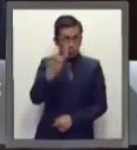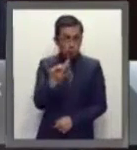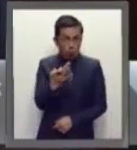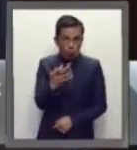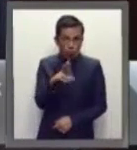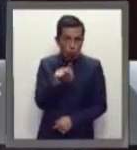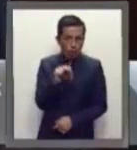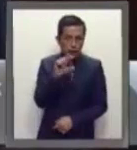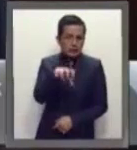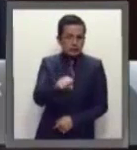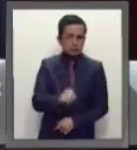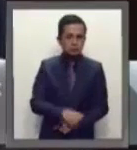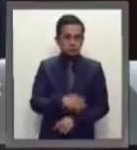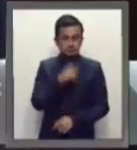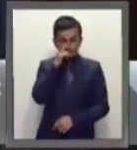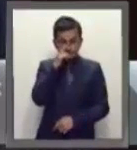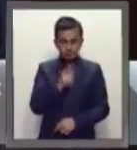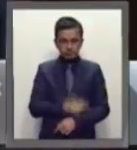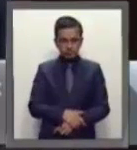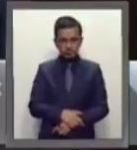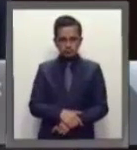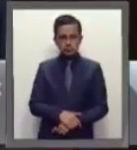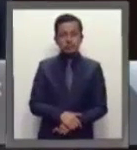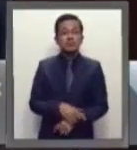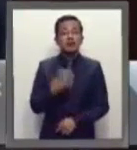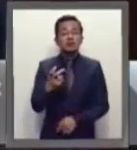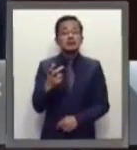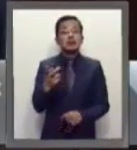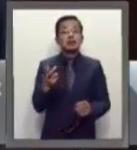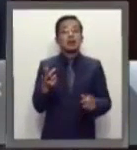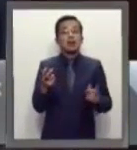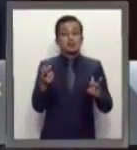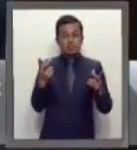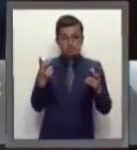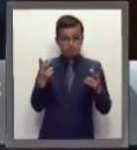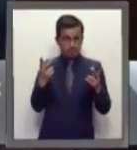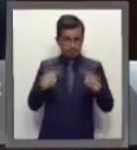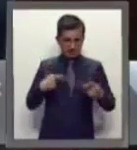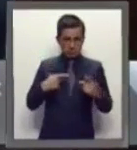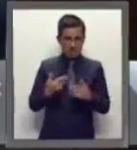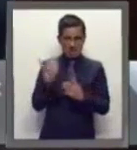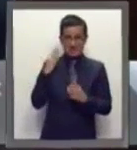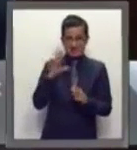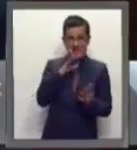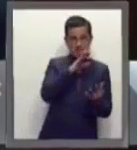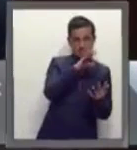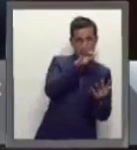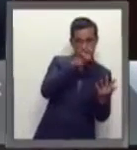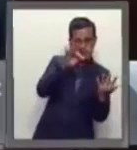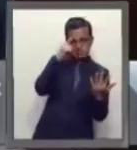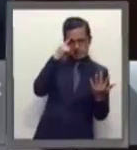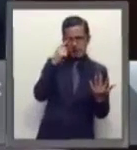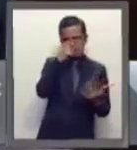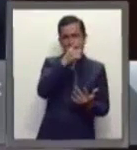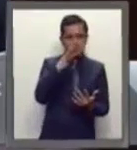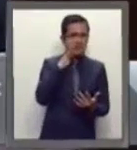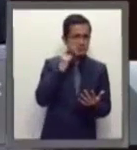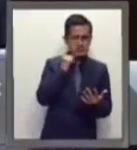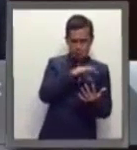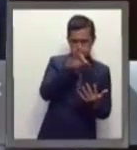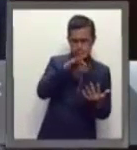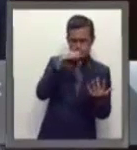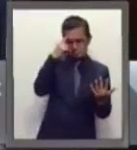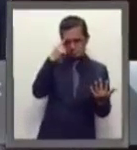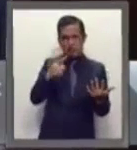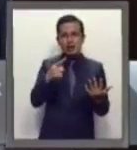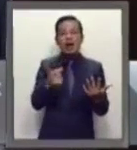de los diputados las personas que fueron ya electas en el senado y su relación con